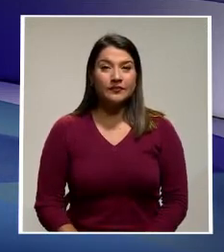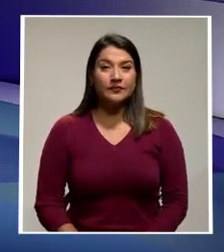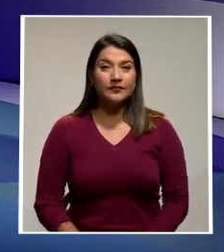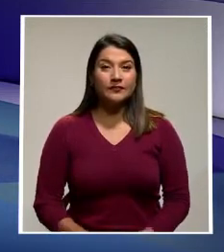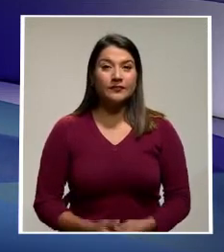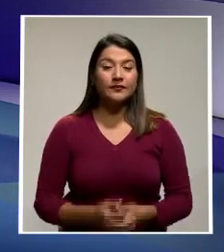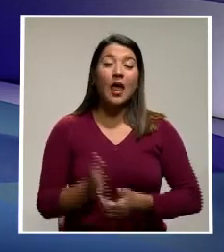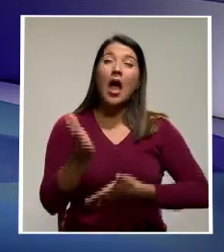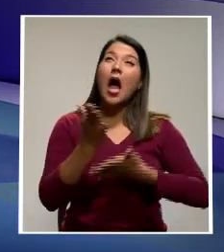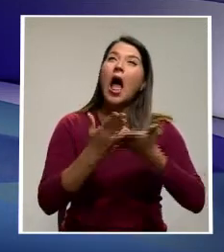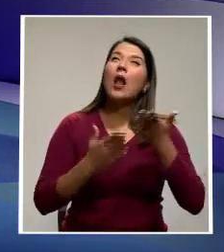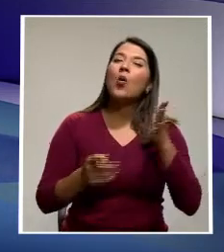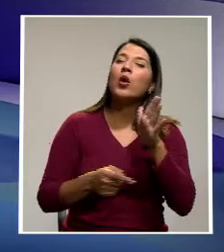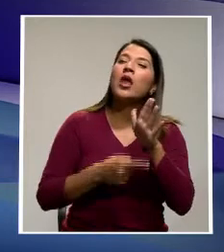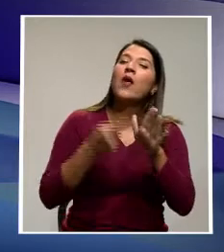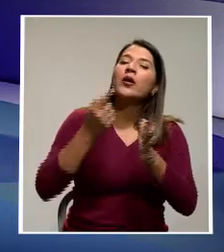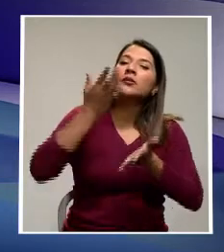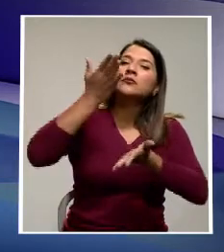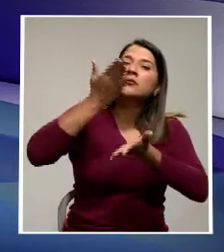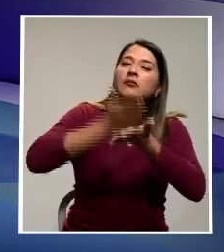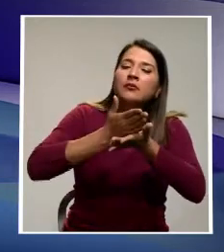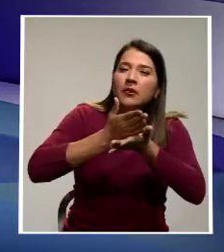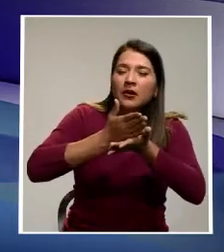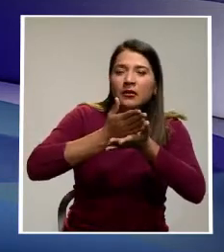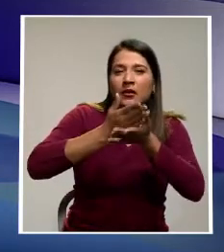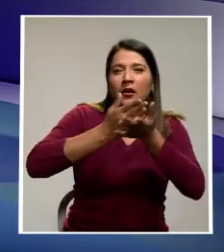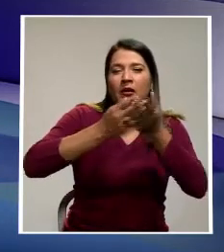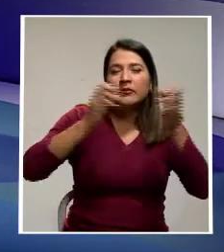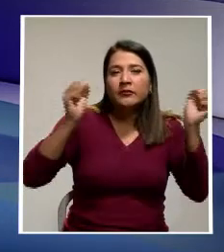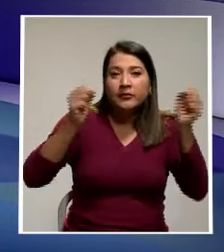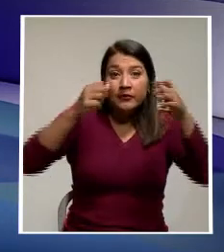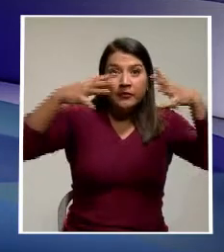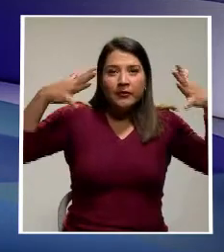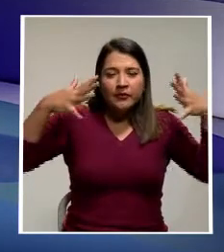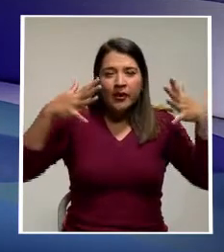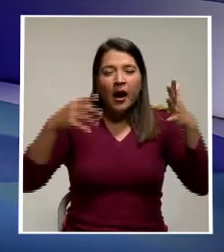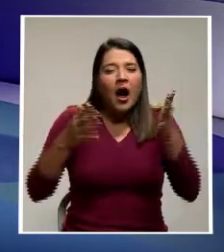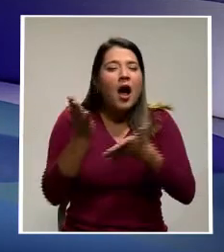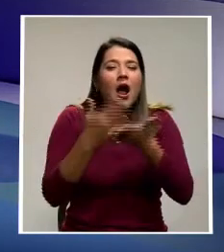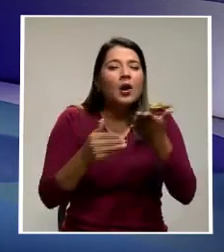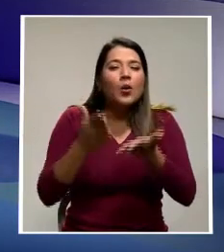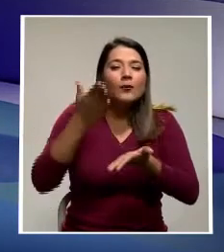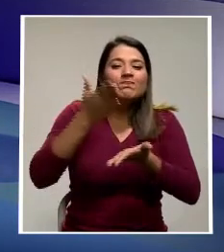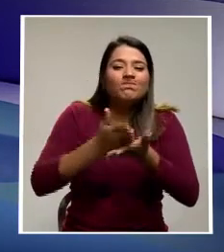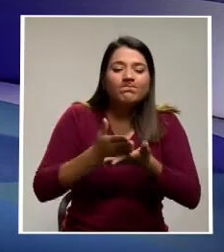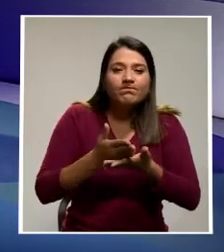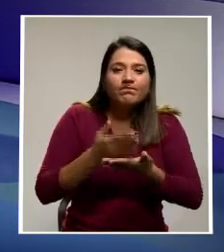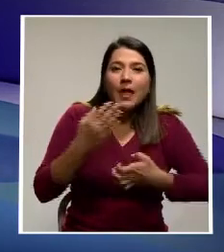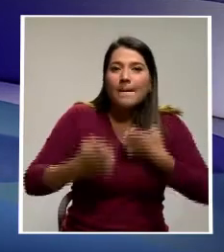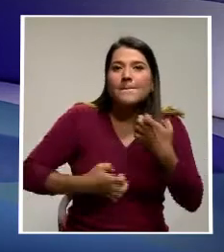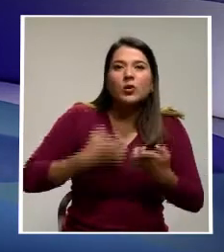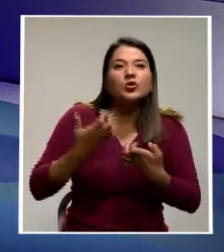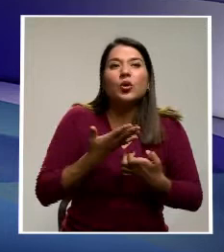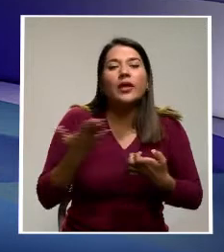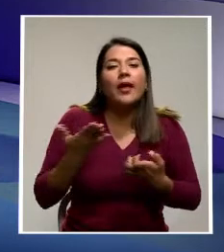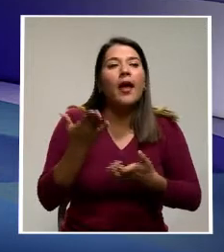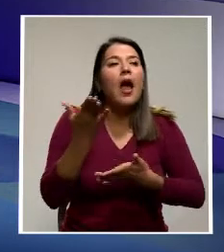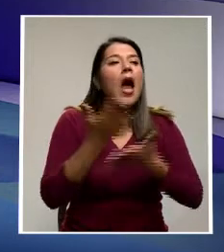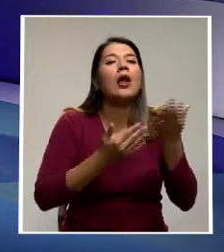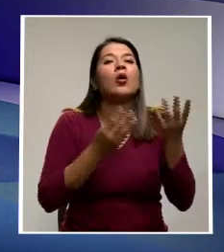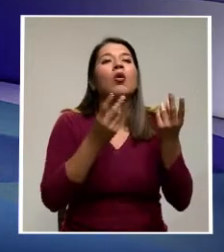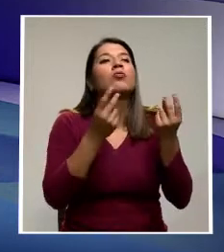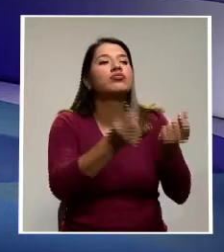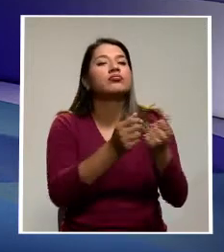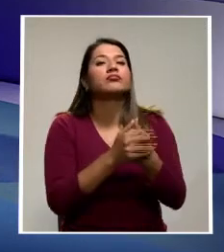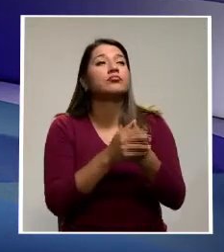apaga la magia es el arte acabado. La obra, ya, esto es, entiéndalo, véalo, digiéralo,